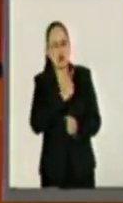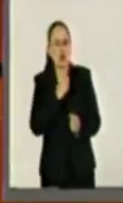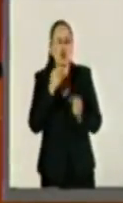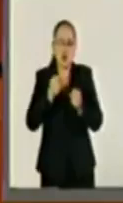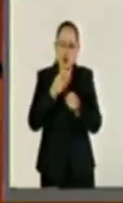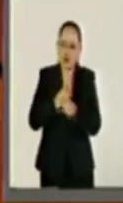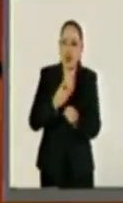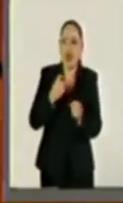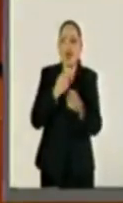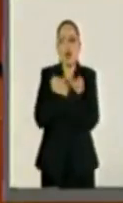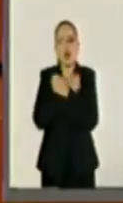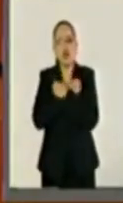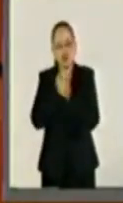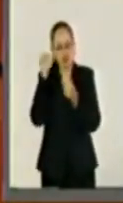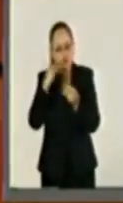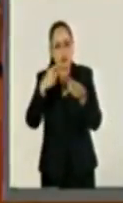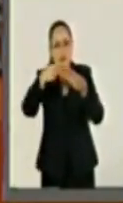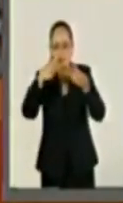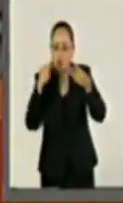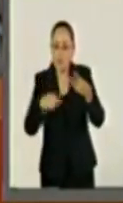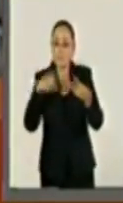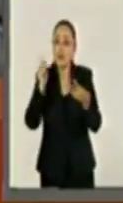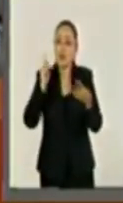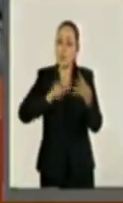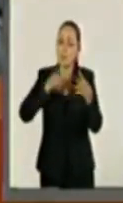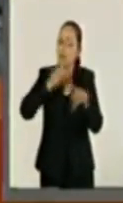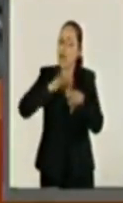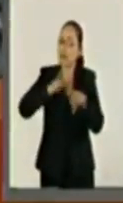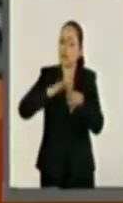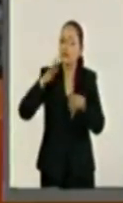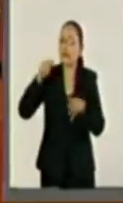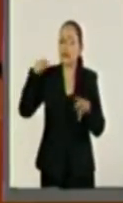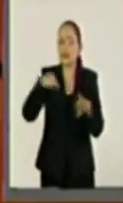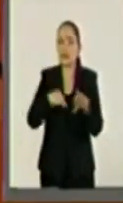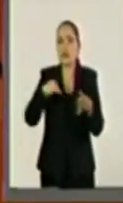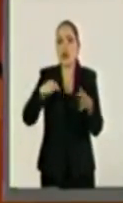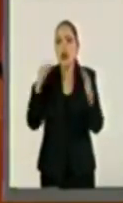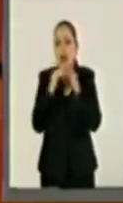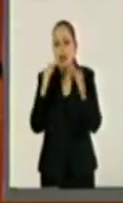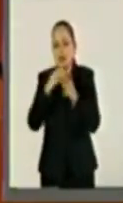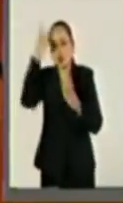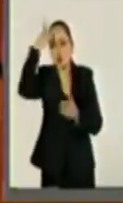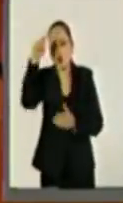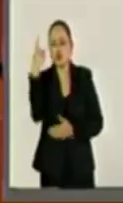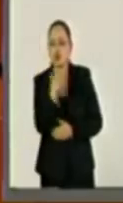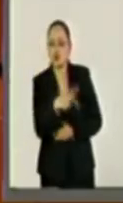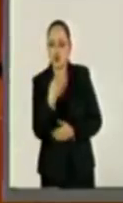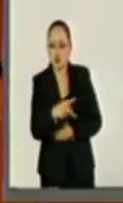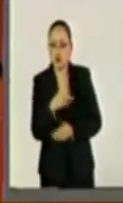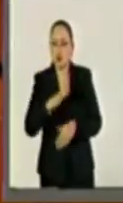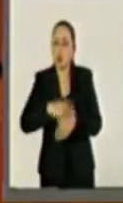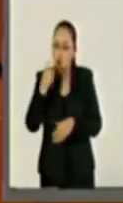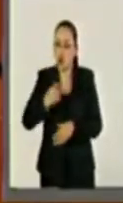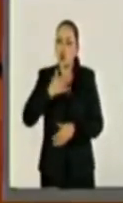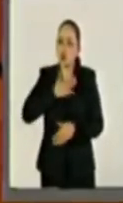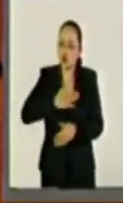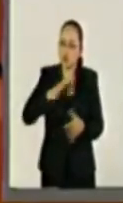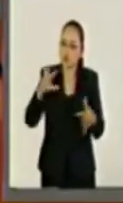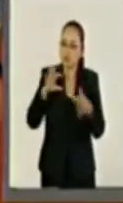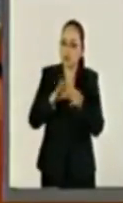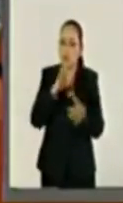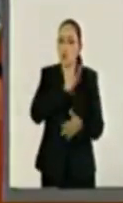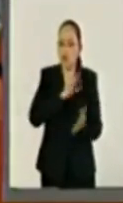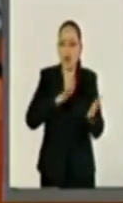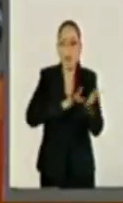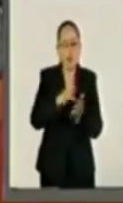sin duda una de las grandes aspiraciones de todo ser humano es tener su vivienda propia. Y con esto estaríamos haciendo justicia a